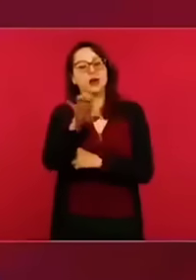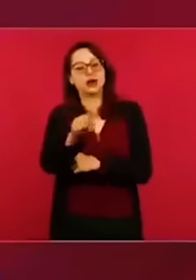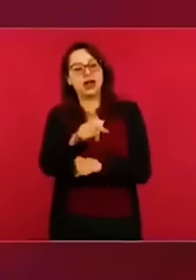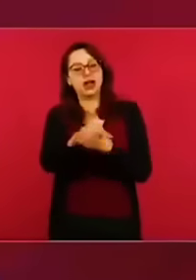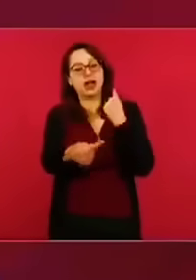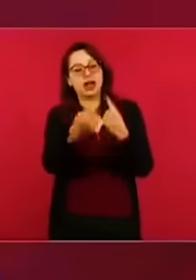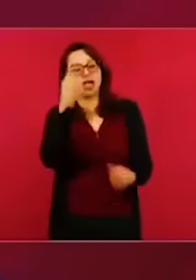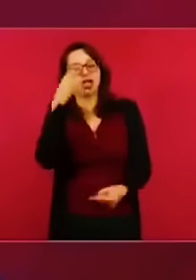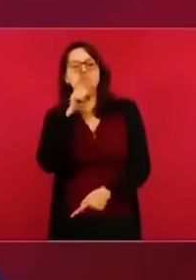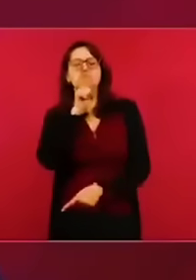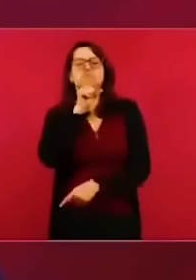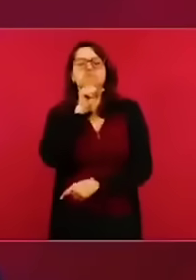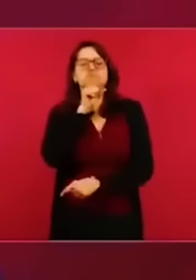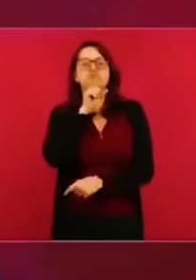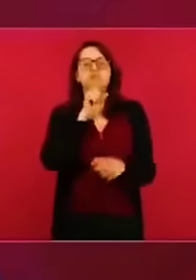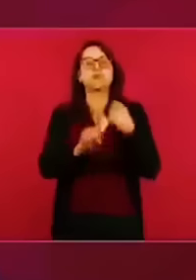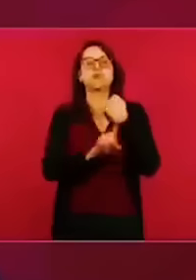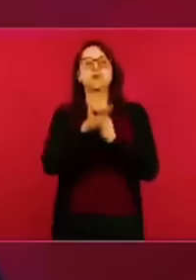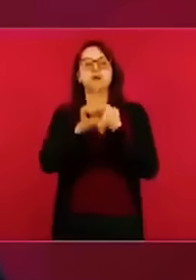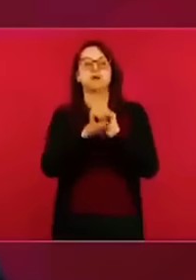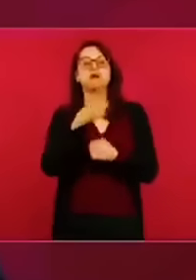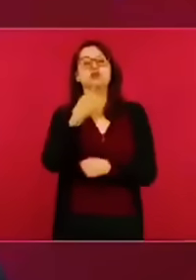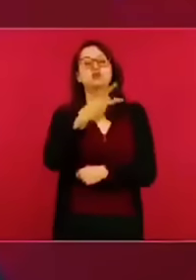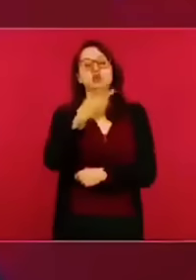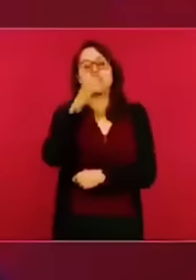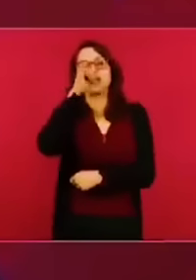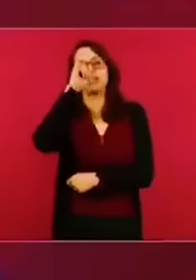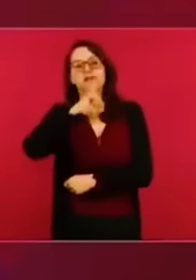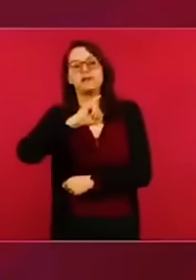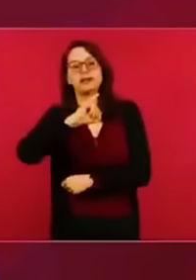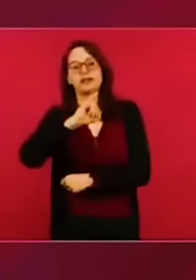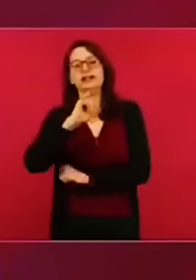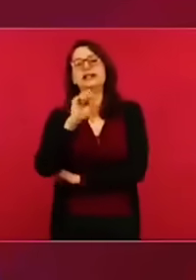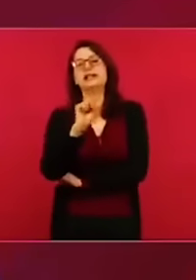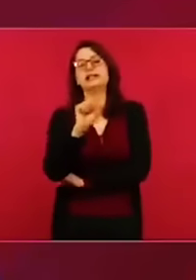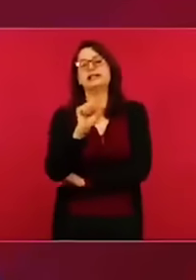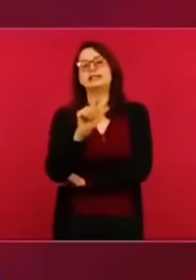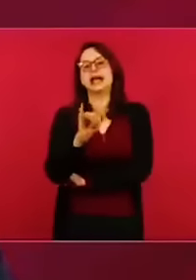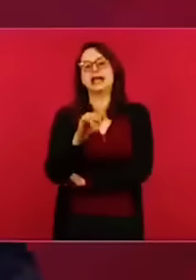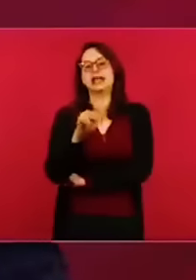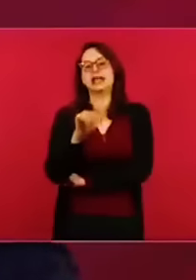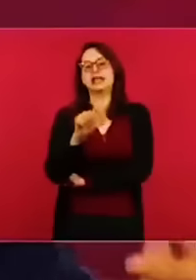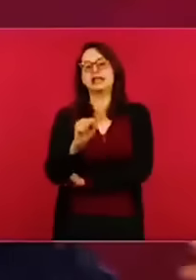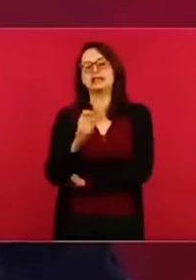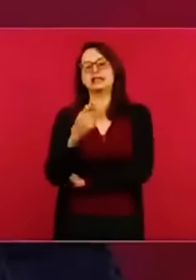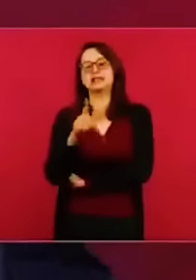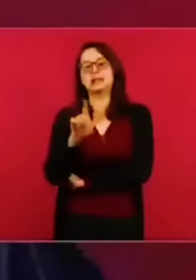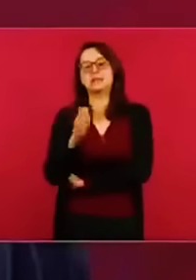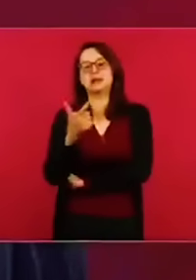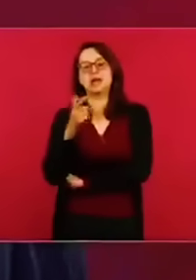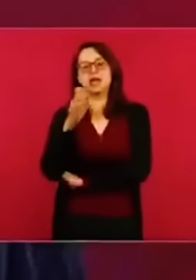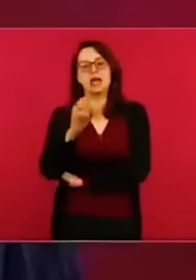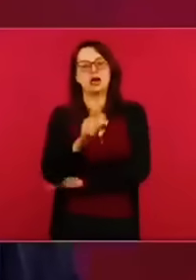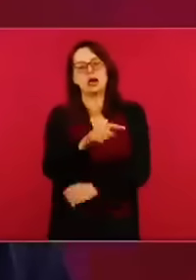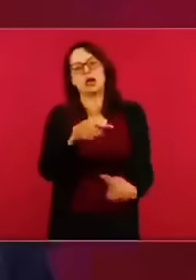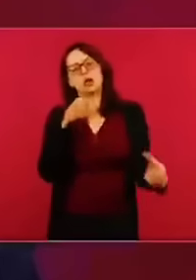Salinas, el que tiene diferencias con nosotros, que es además